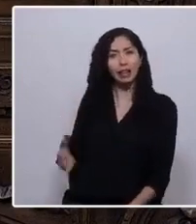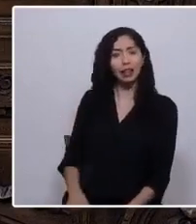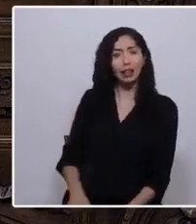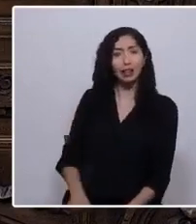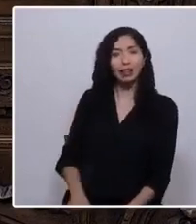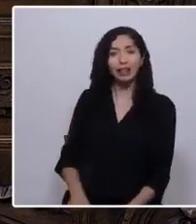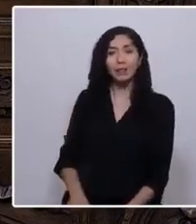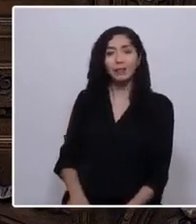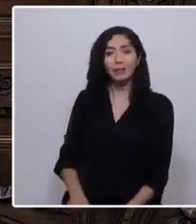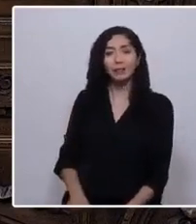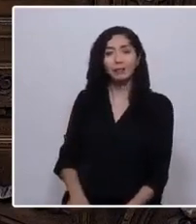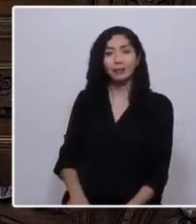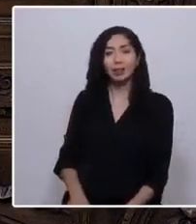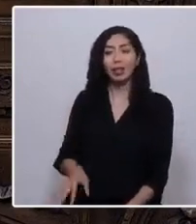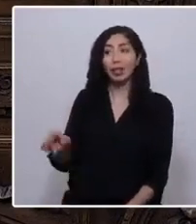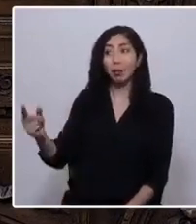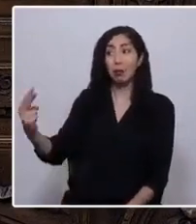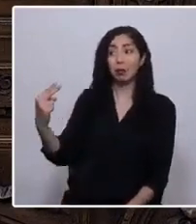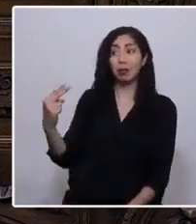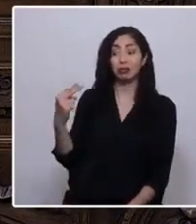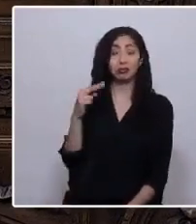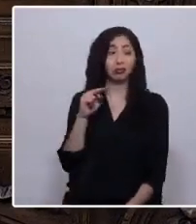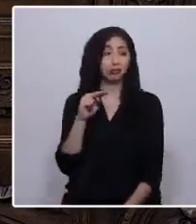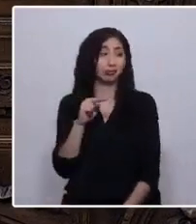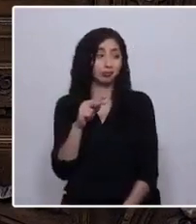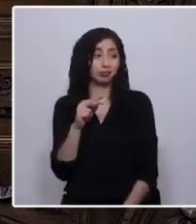Compañero Marcos Barraza me miró y me dijo,